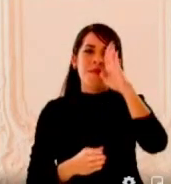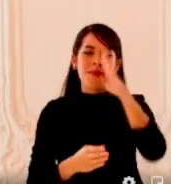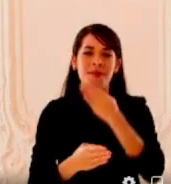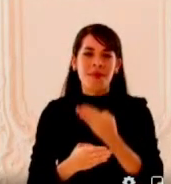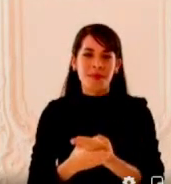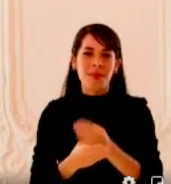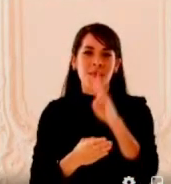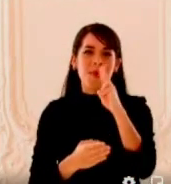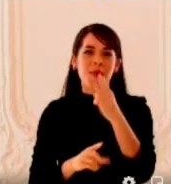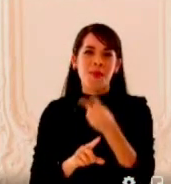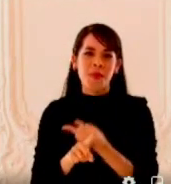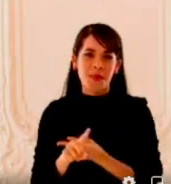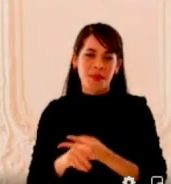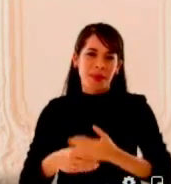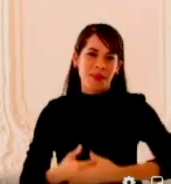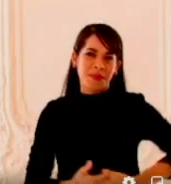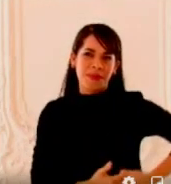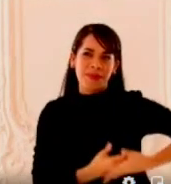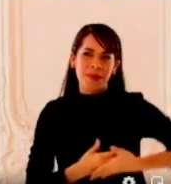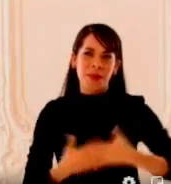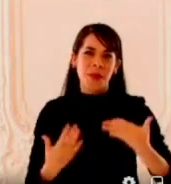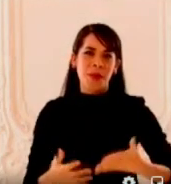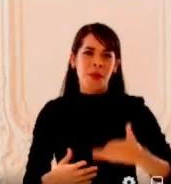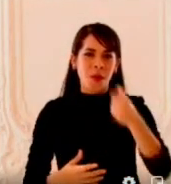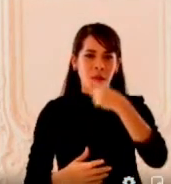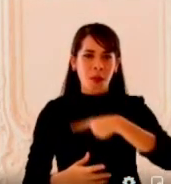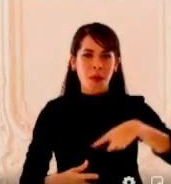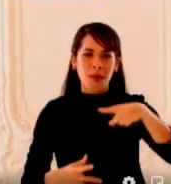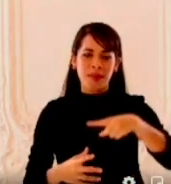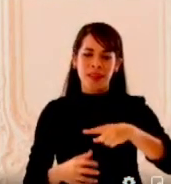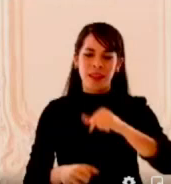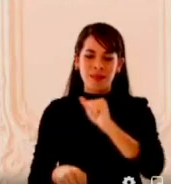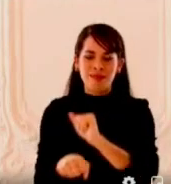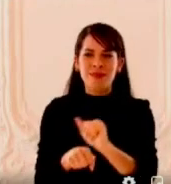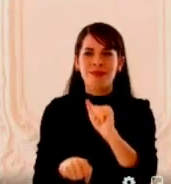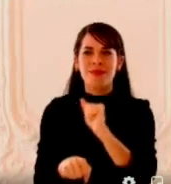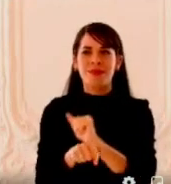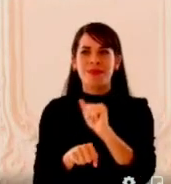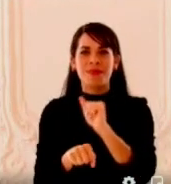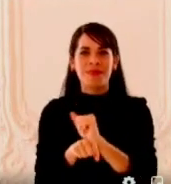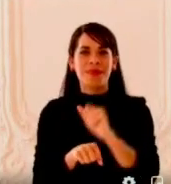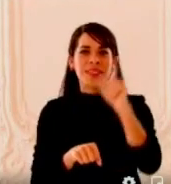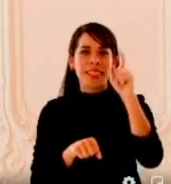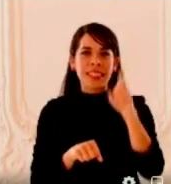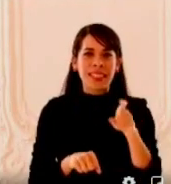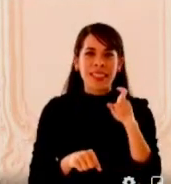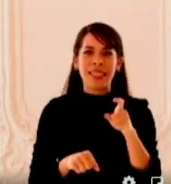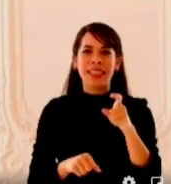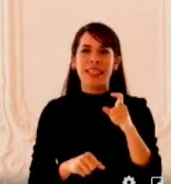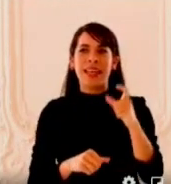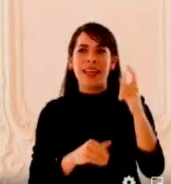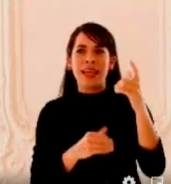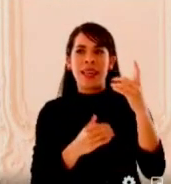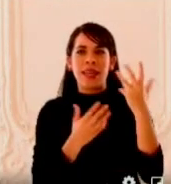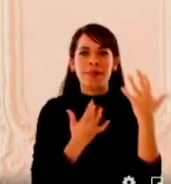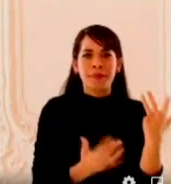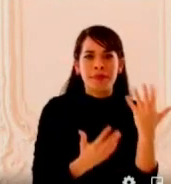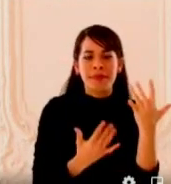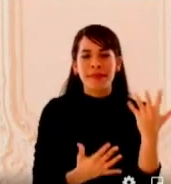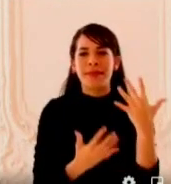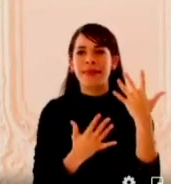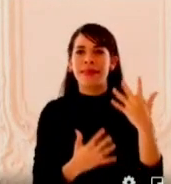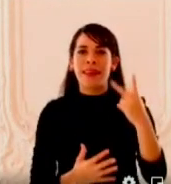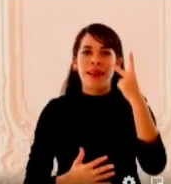porque muchas veces son ustedes los que hacen el gran sacrificio. Tienen que estar esperando a papá, hablando 12, 14 horas por